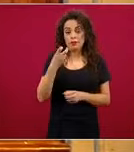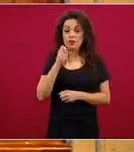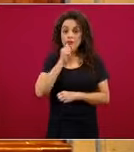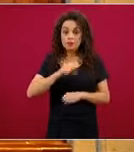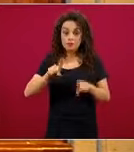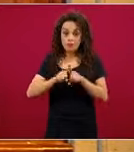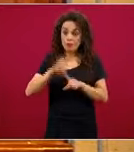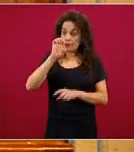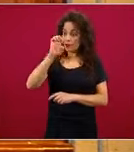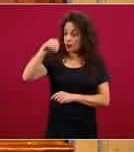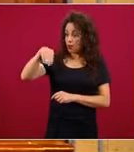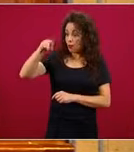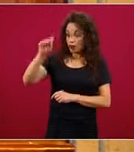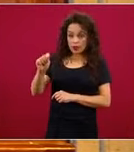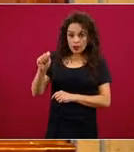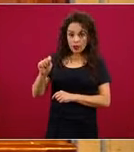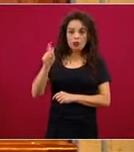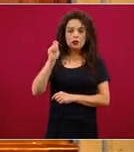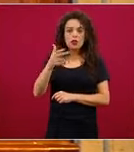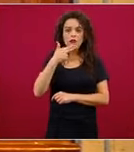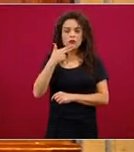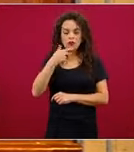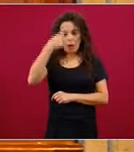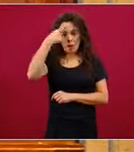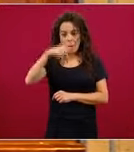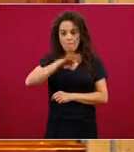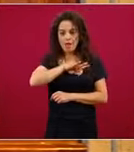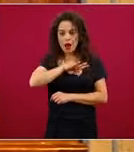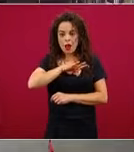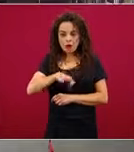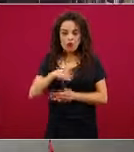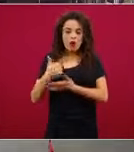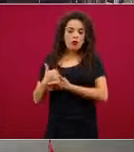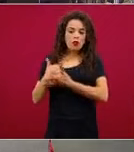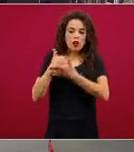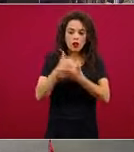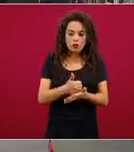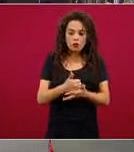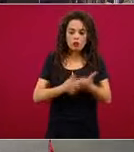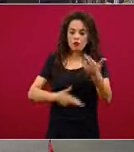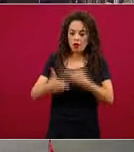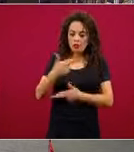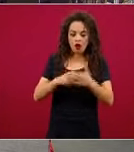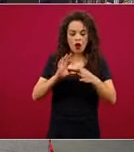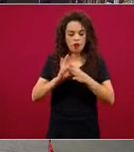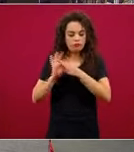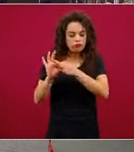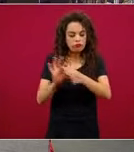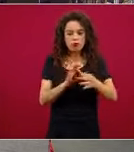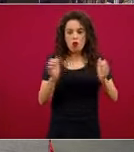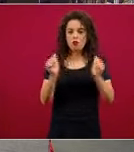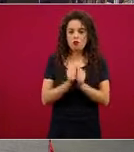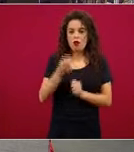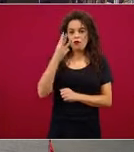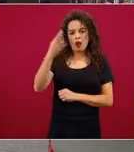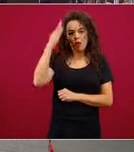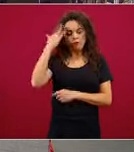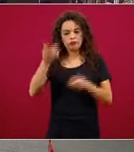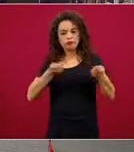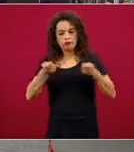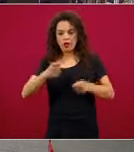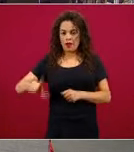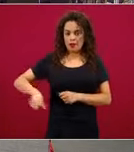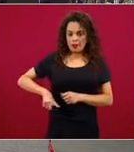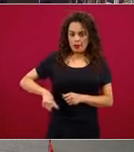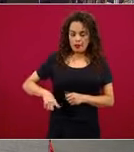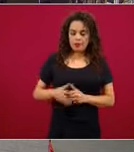MT coadyuvan para de alguna manera restablecer la coordinación entre los 3 órdenes de gobierno. Y bueno,